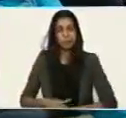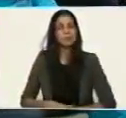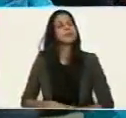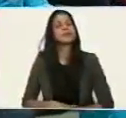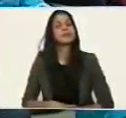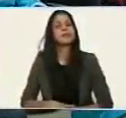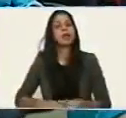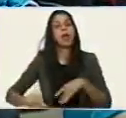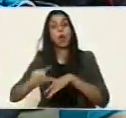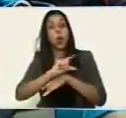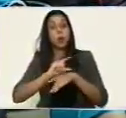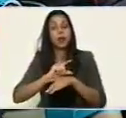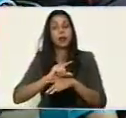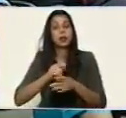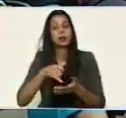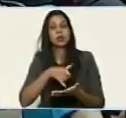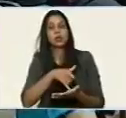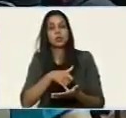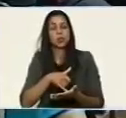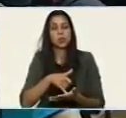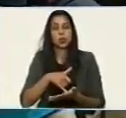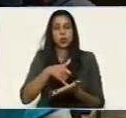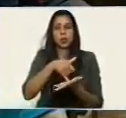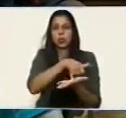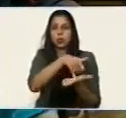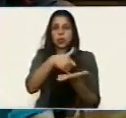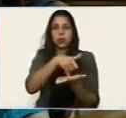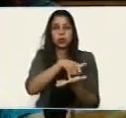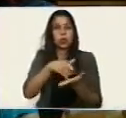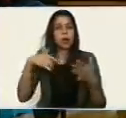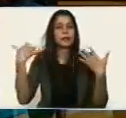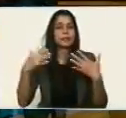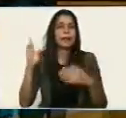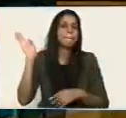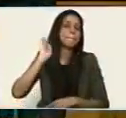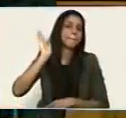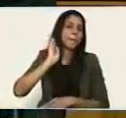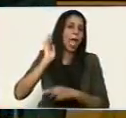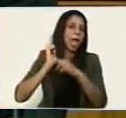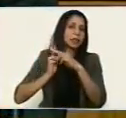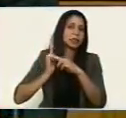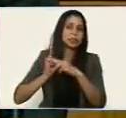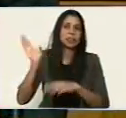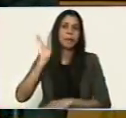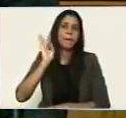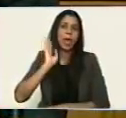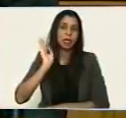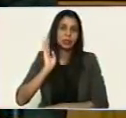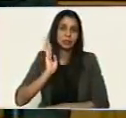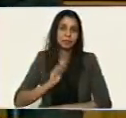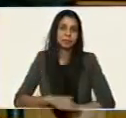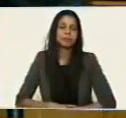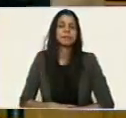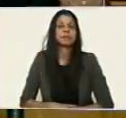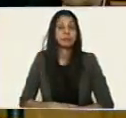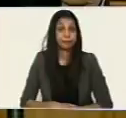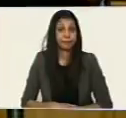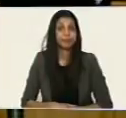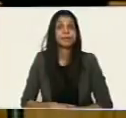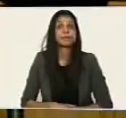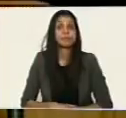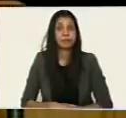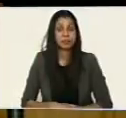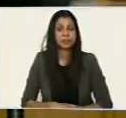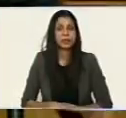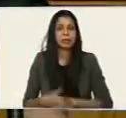Y el Estado entró en una debilidad peligrosa, muy peligrosa. Que podíamos caer inclusive hasta